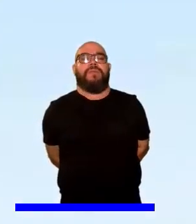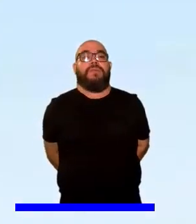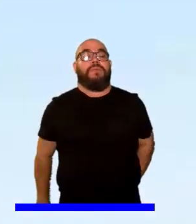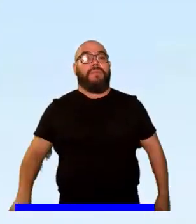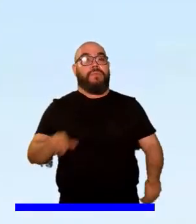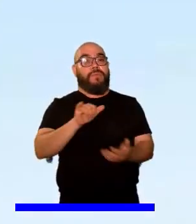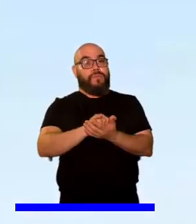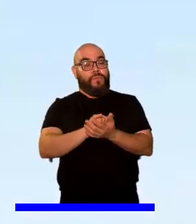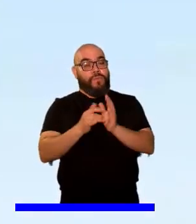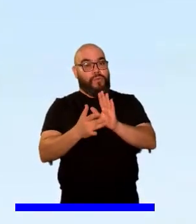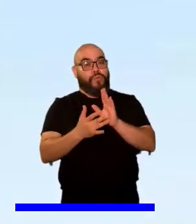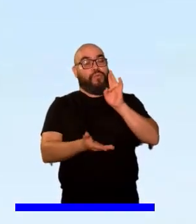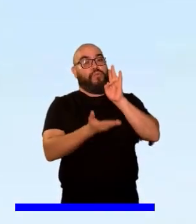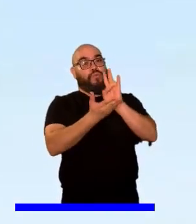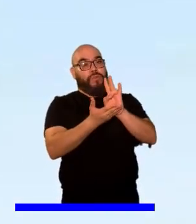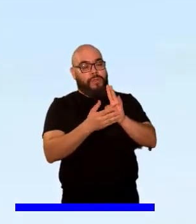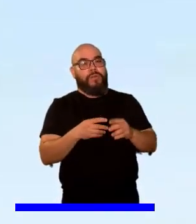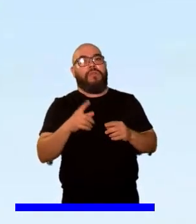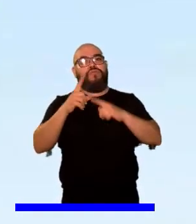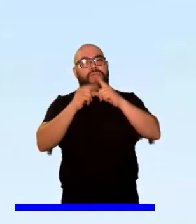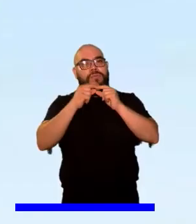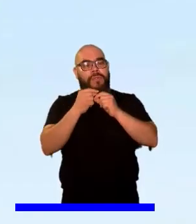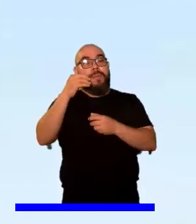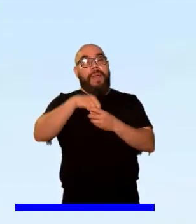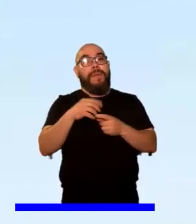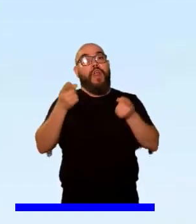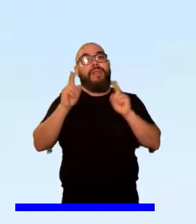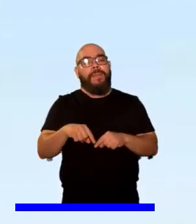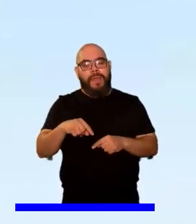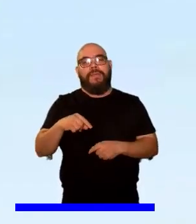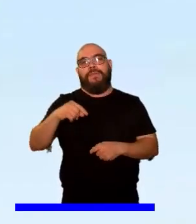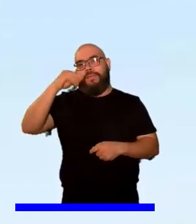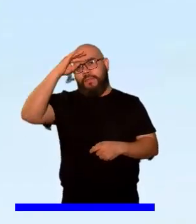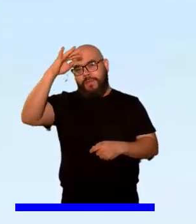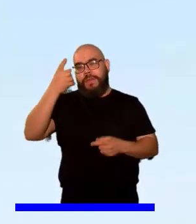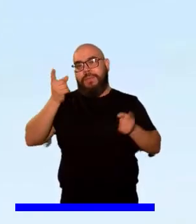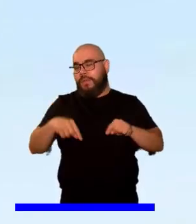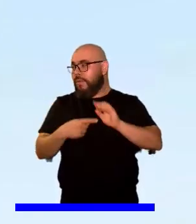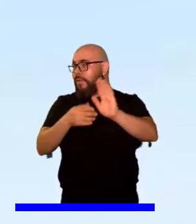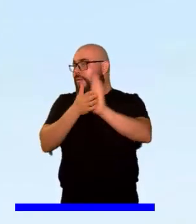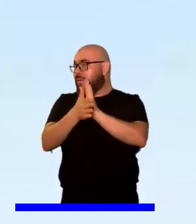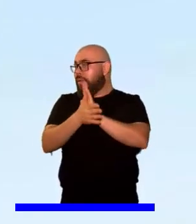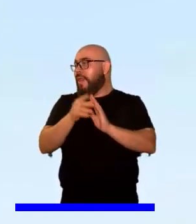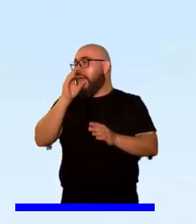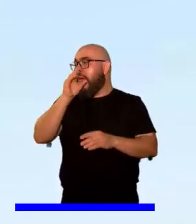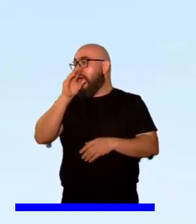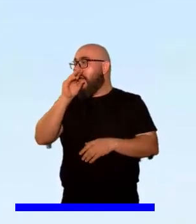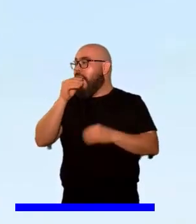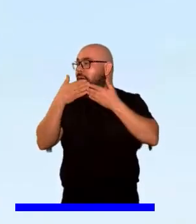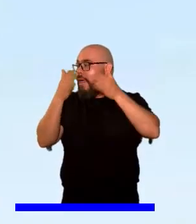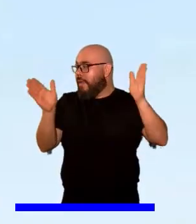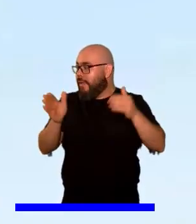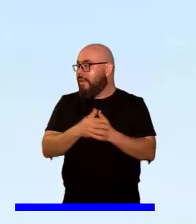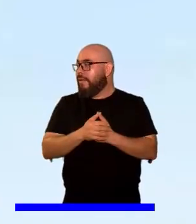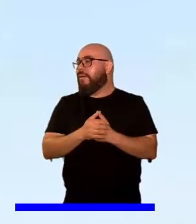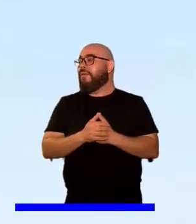Gemini, pero también dentro de la misma filosofía de, perdón sonar también como un loro, de ser abiertos,